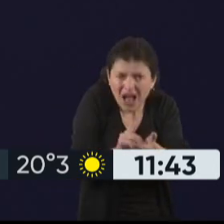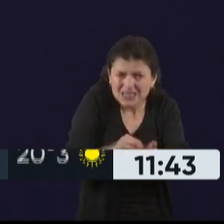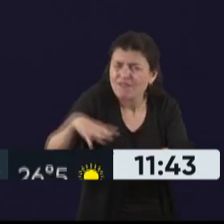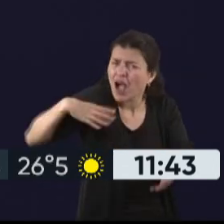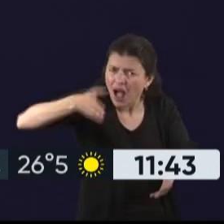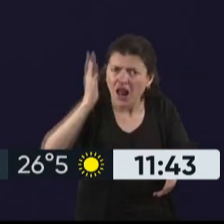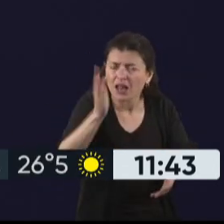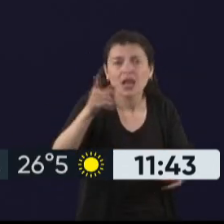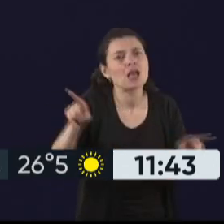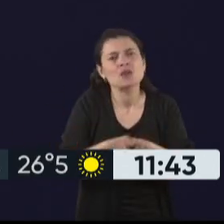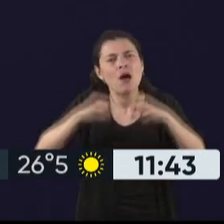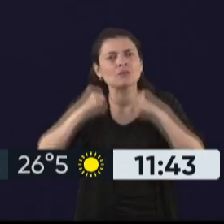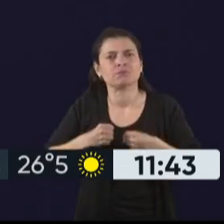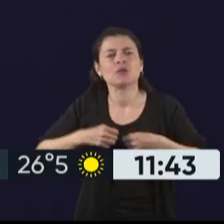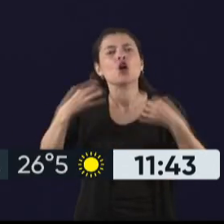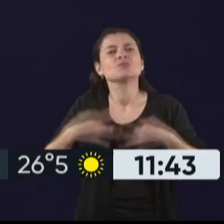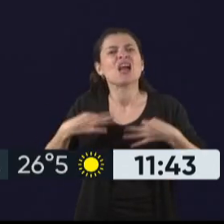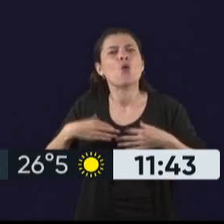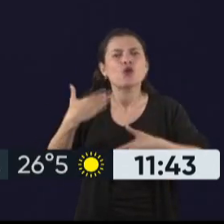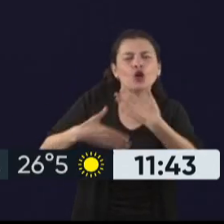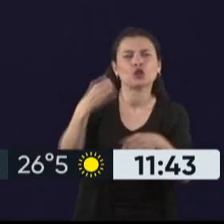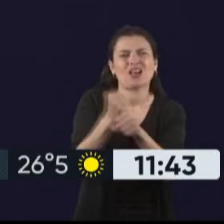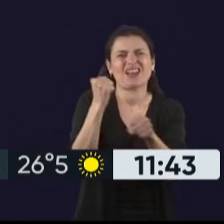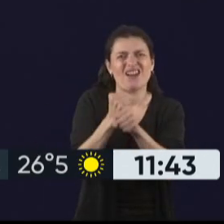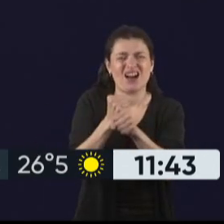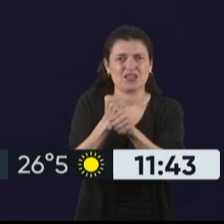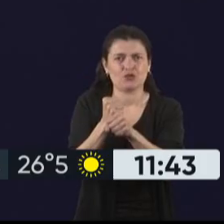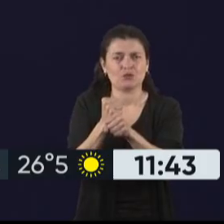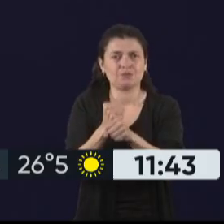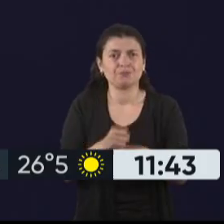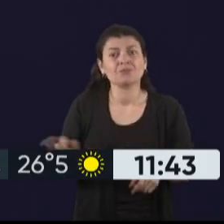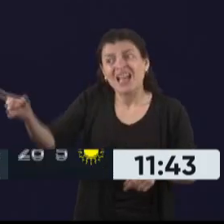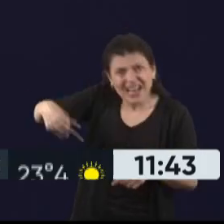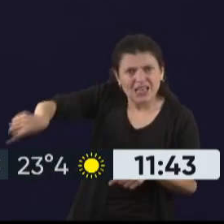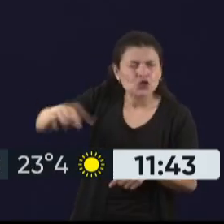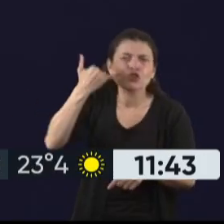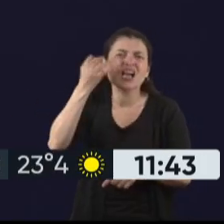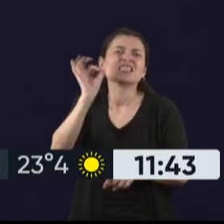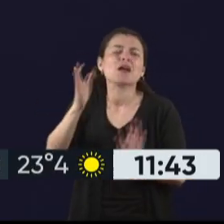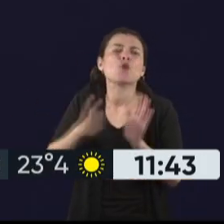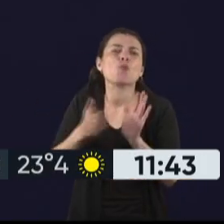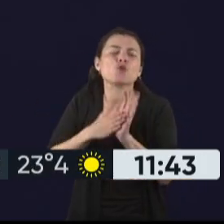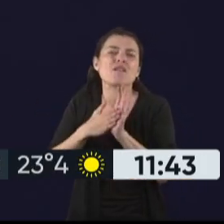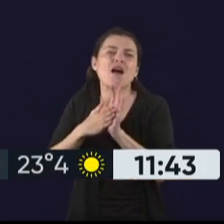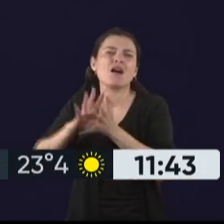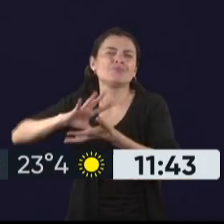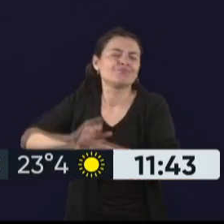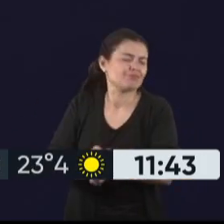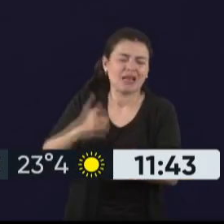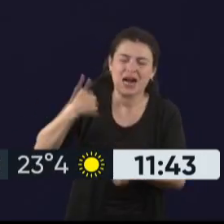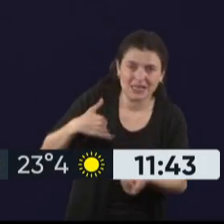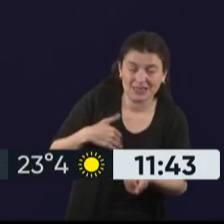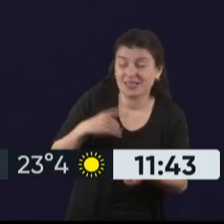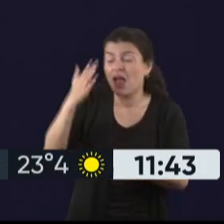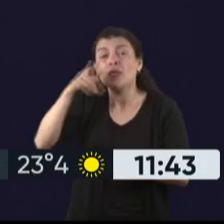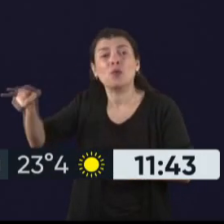montón. Ahora, que quienes destruyeron la Argentina en el Congreso de la Nación